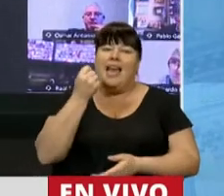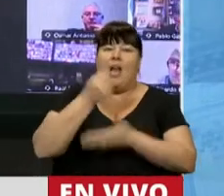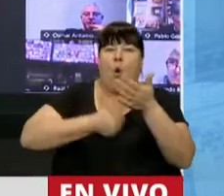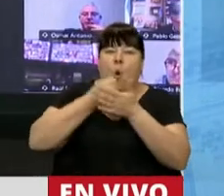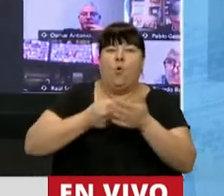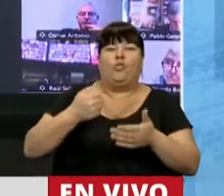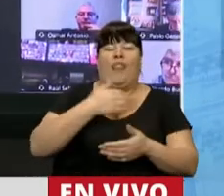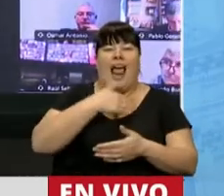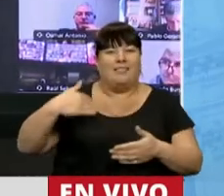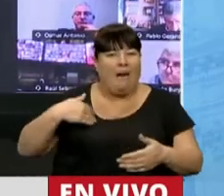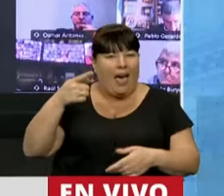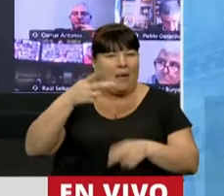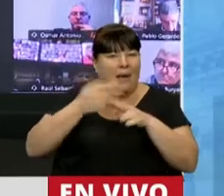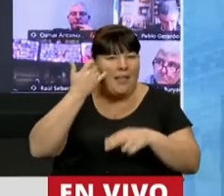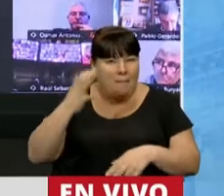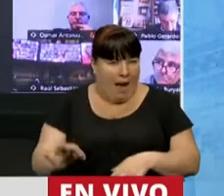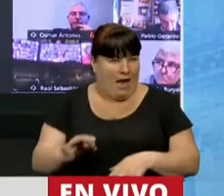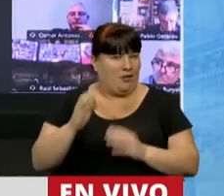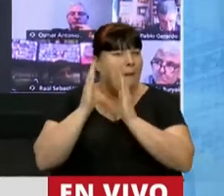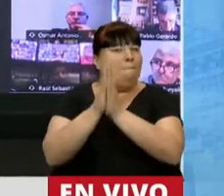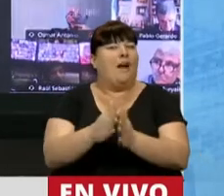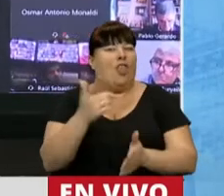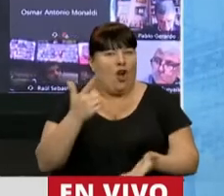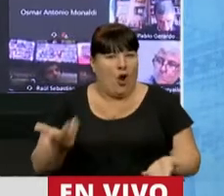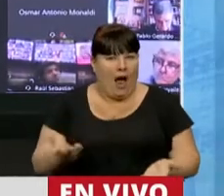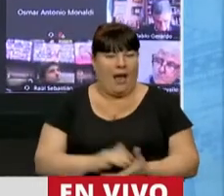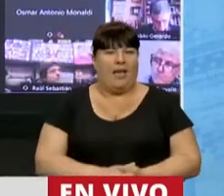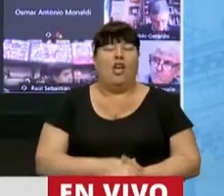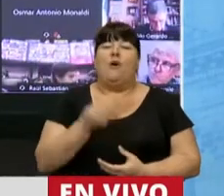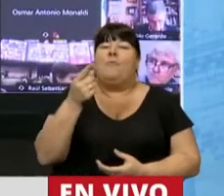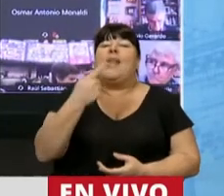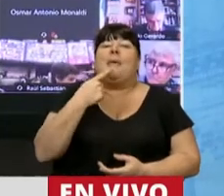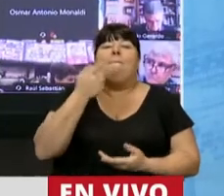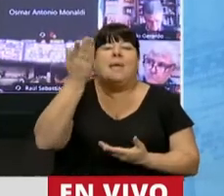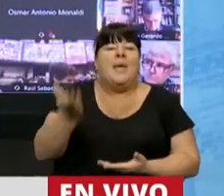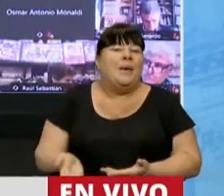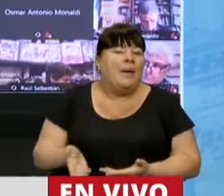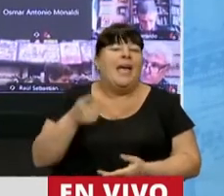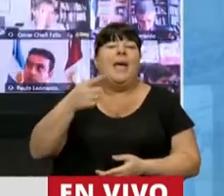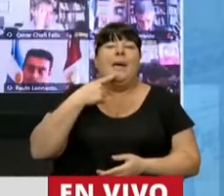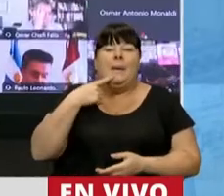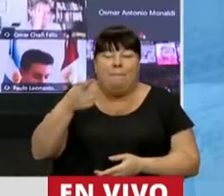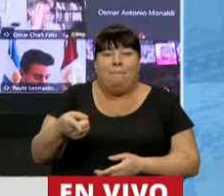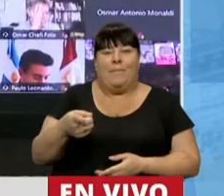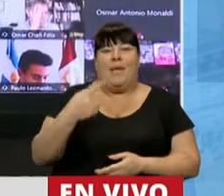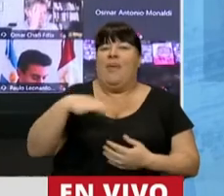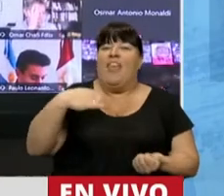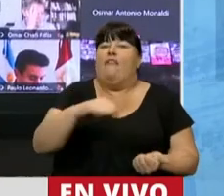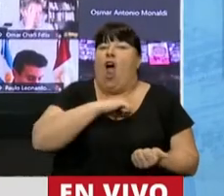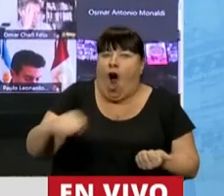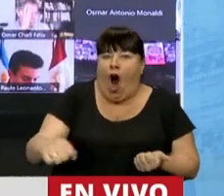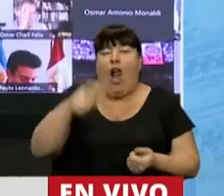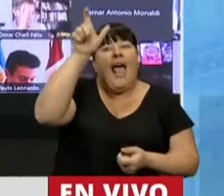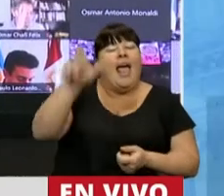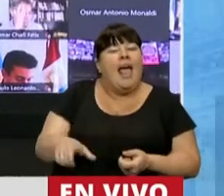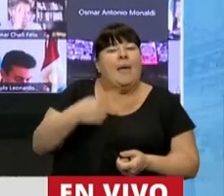de las madres de Plaza de Mayo. No se lo perdonaron, porque era ese pibe, el pibe que tenía que hacer goles,